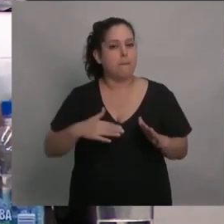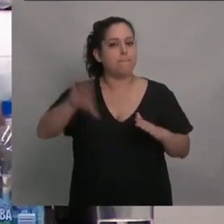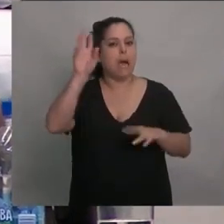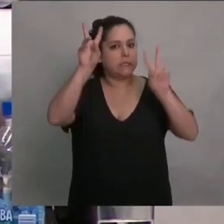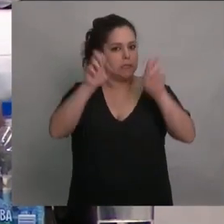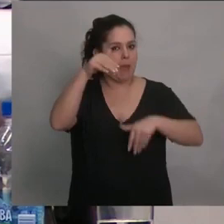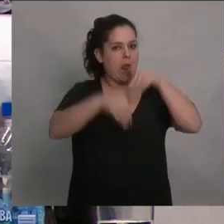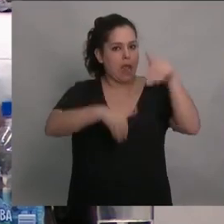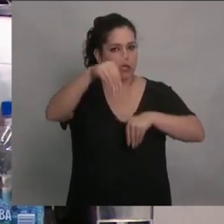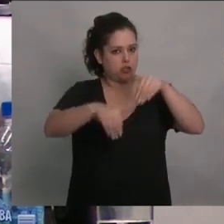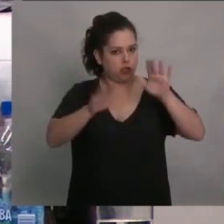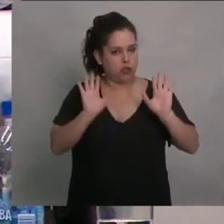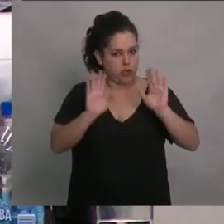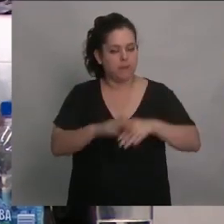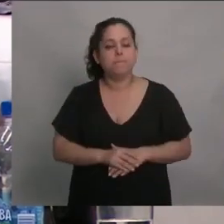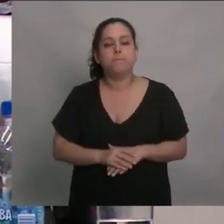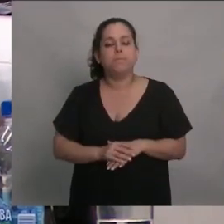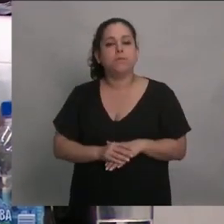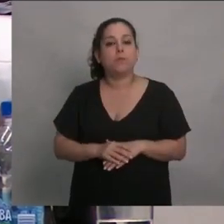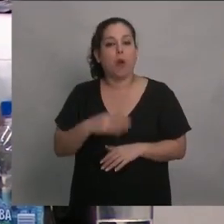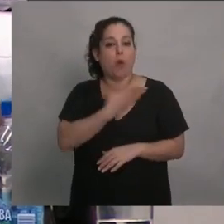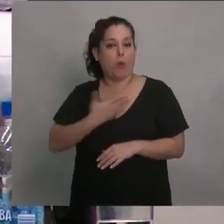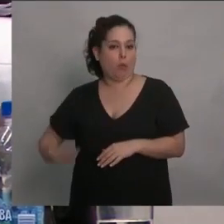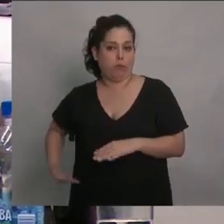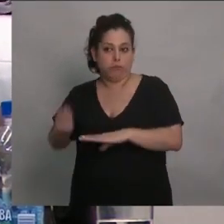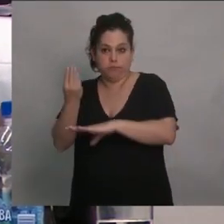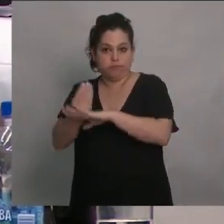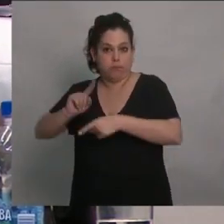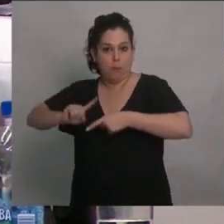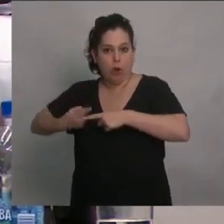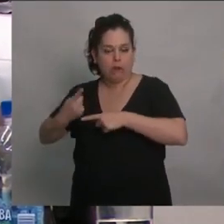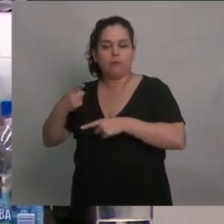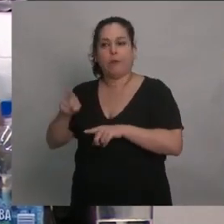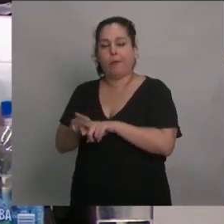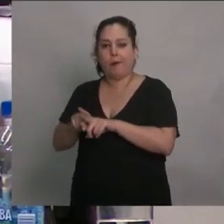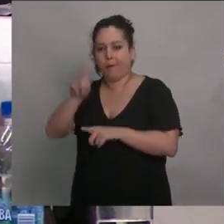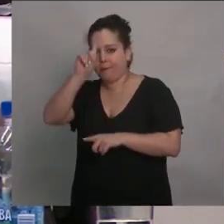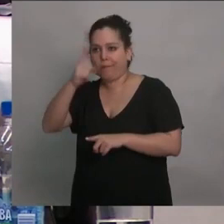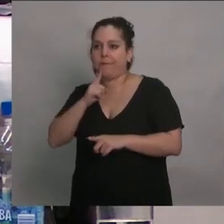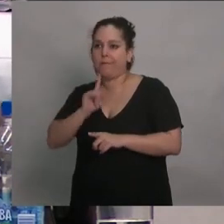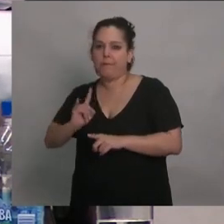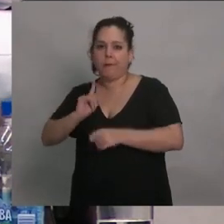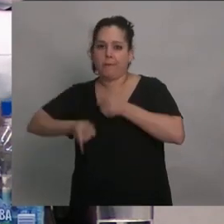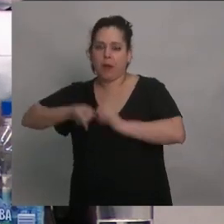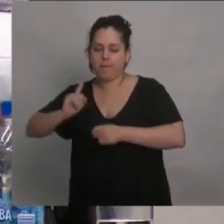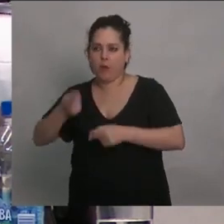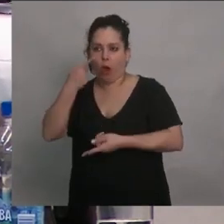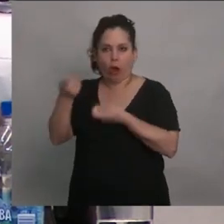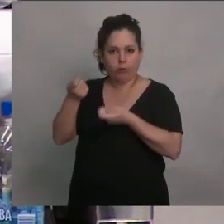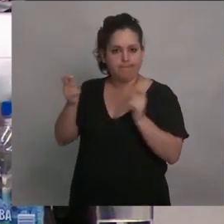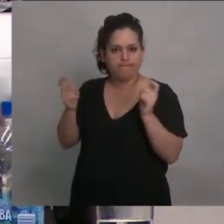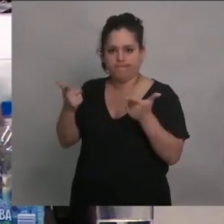electoral. La aplicación de un poder político arbitrario, porque no puede ser ni regulado ni